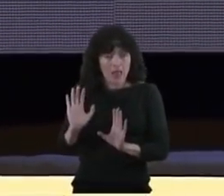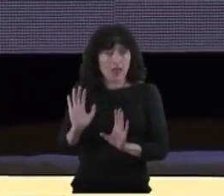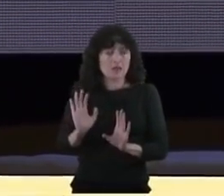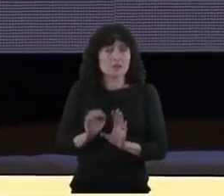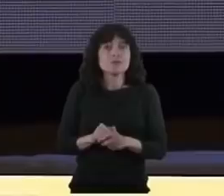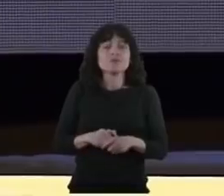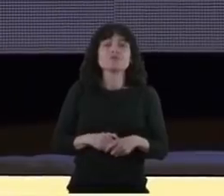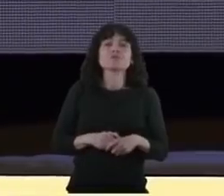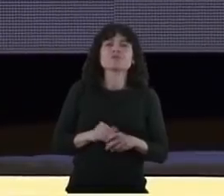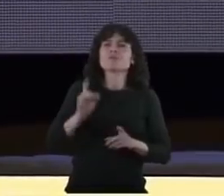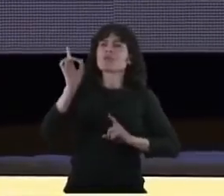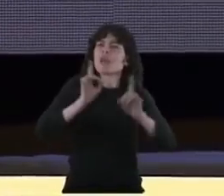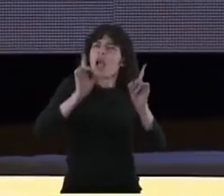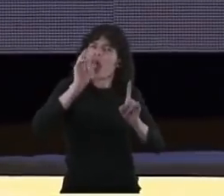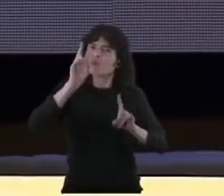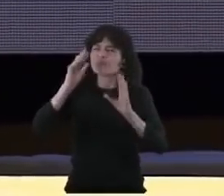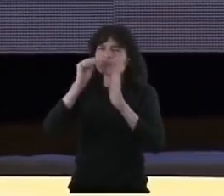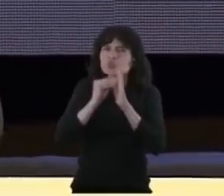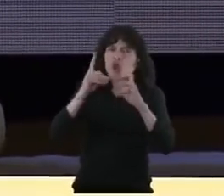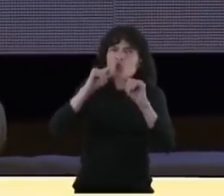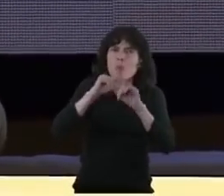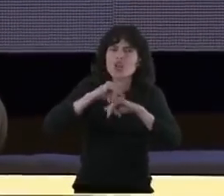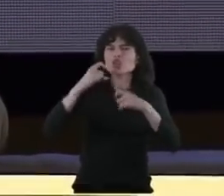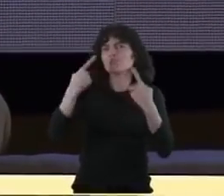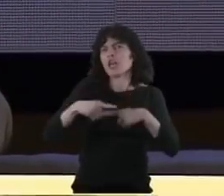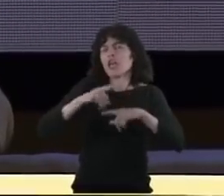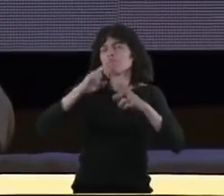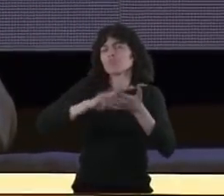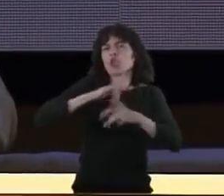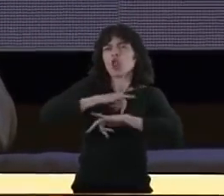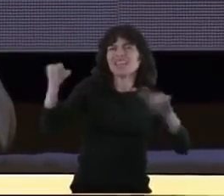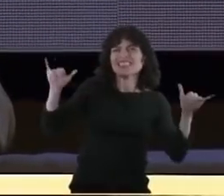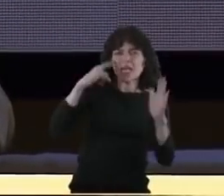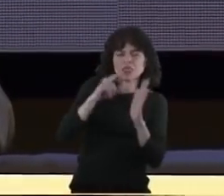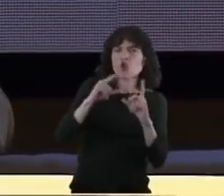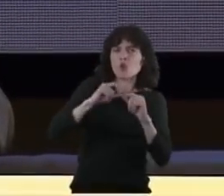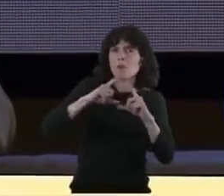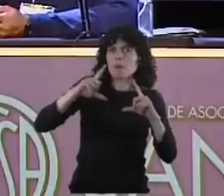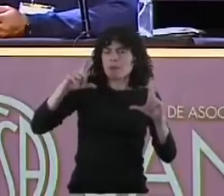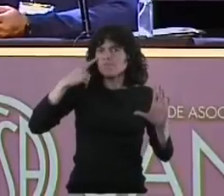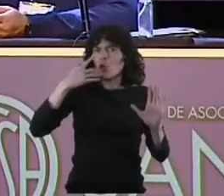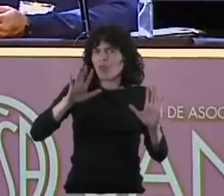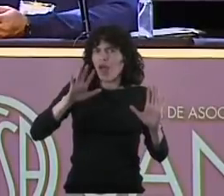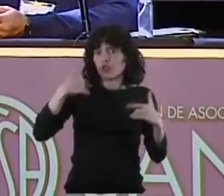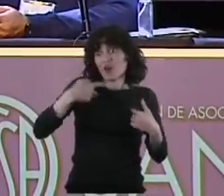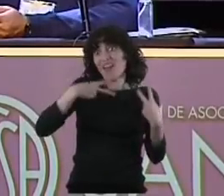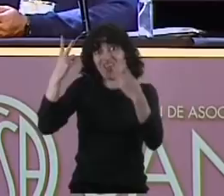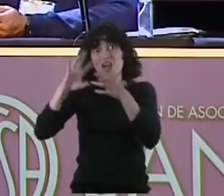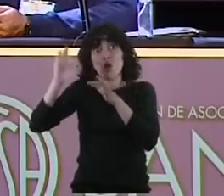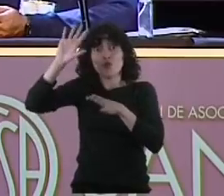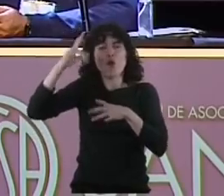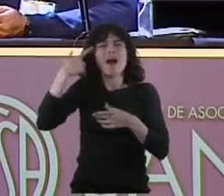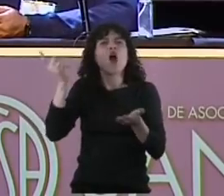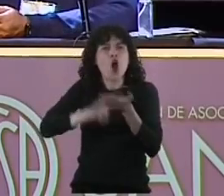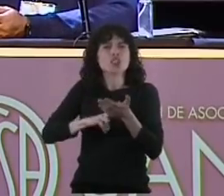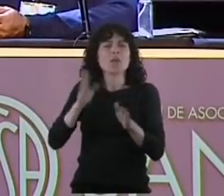Porque vemos en estos días que los números han vuelto a crecer, la pandemia no ha terminado. Y porque para entrar a Europa me vuelven a hisopar. Y para cada